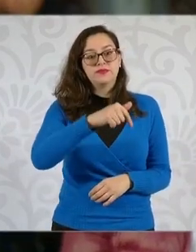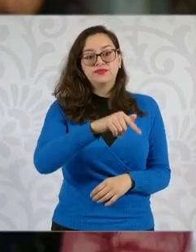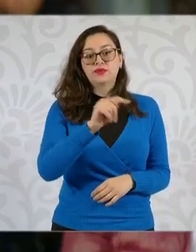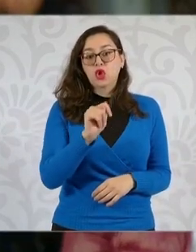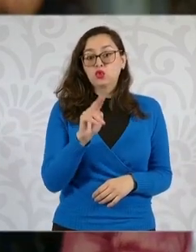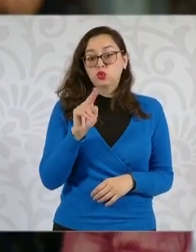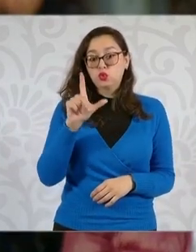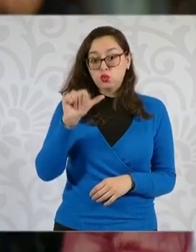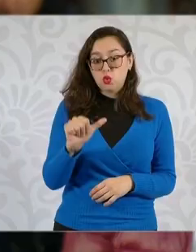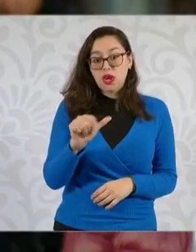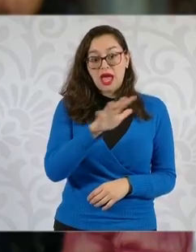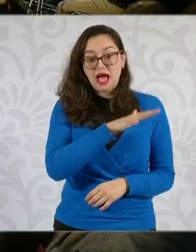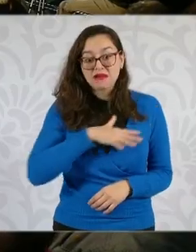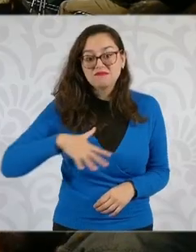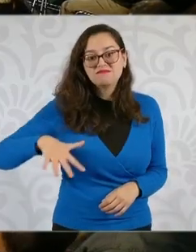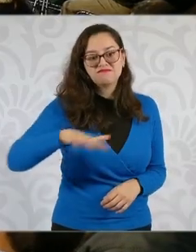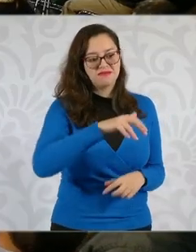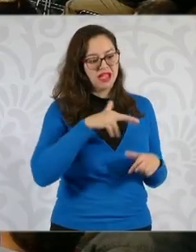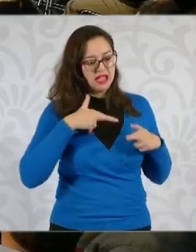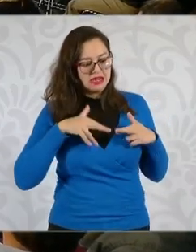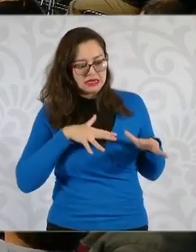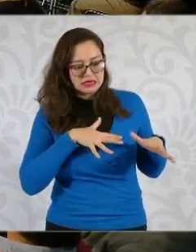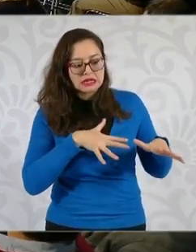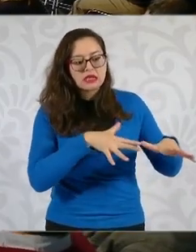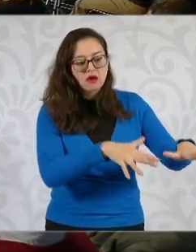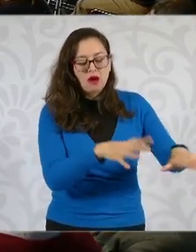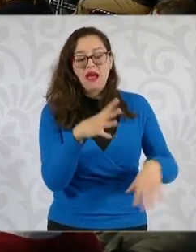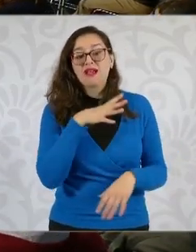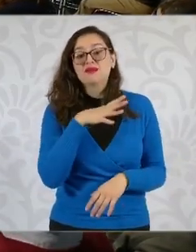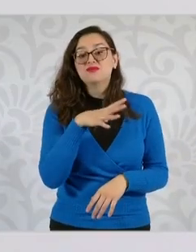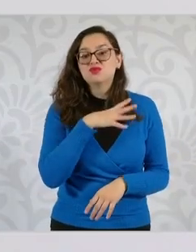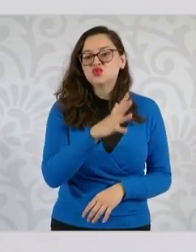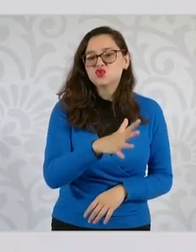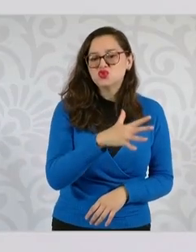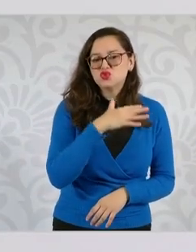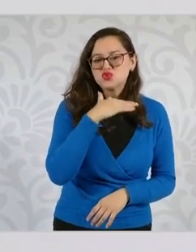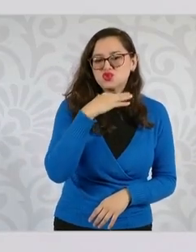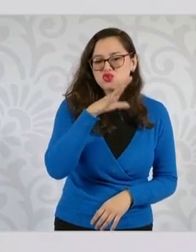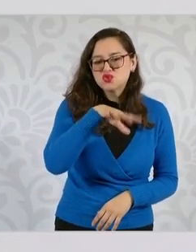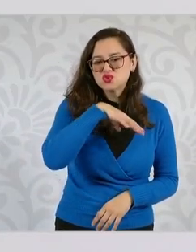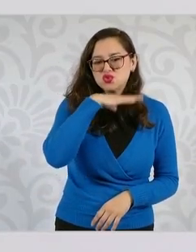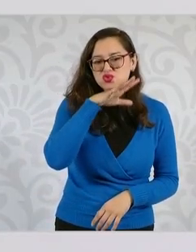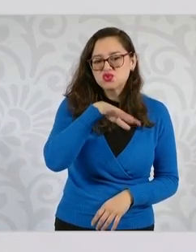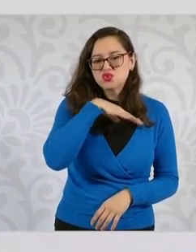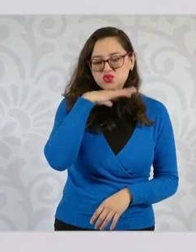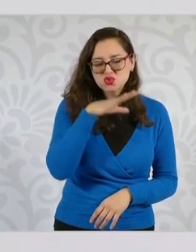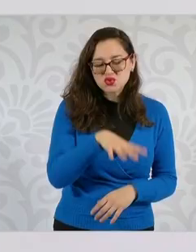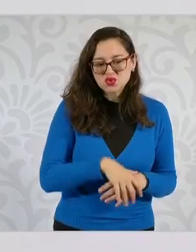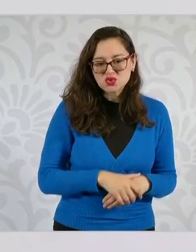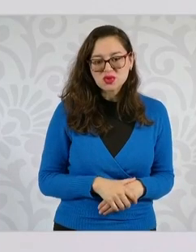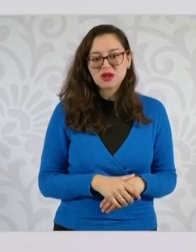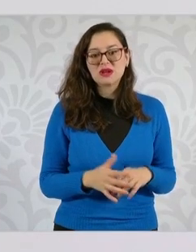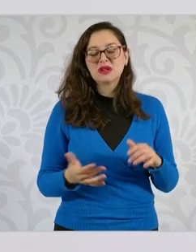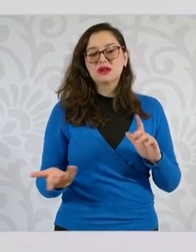contaminación por el río Tula por los propios municipios